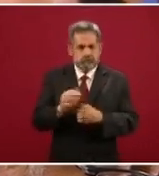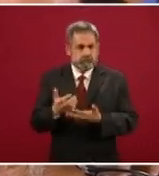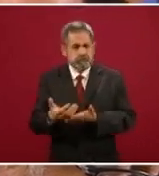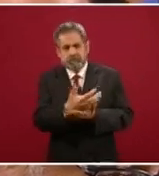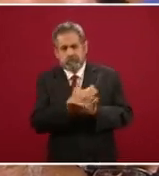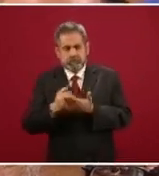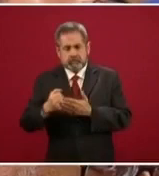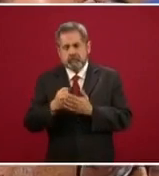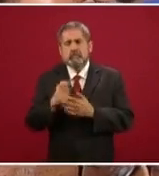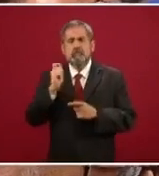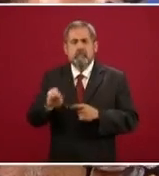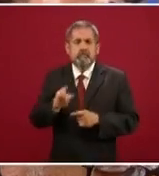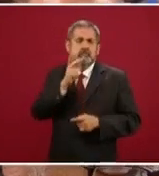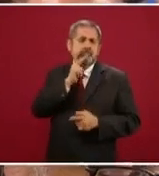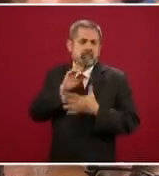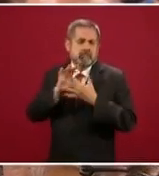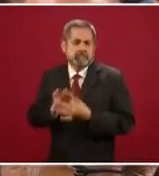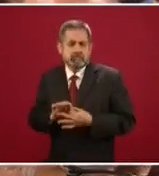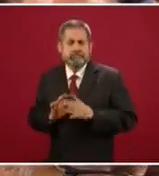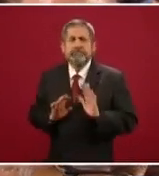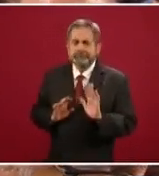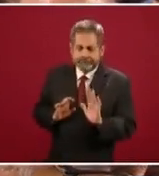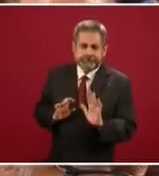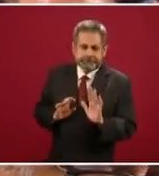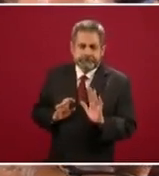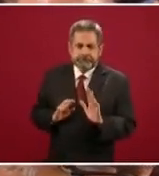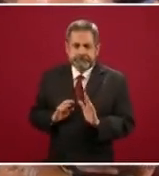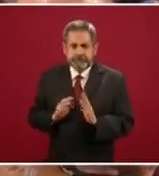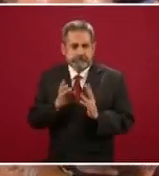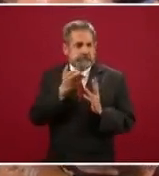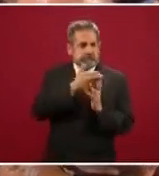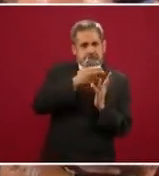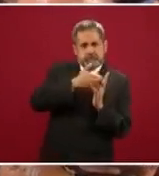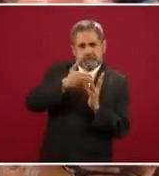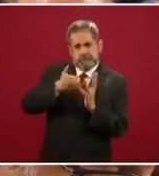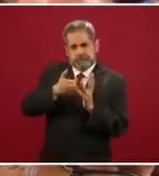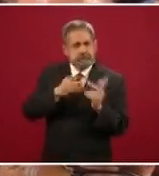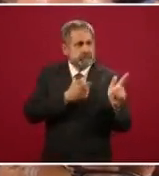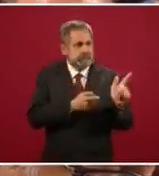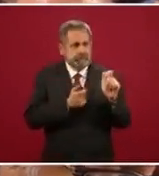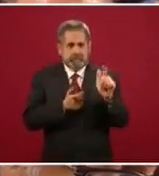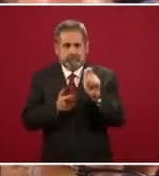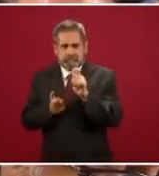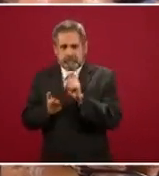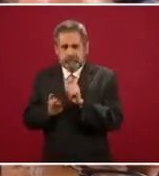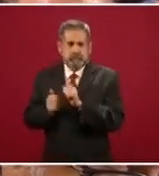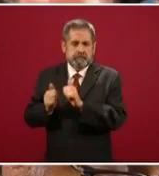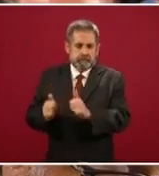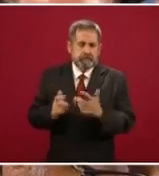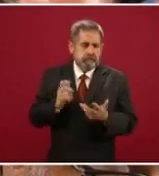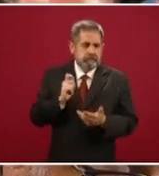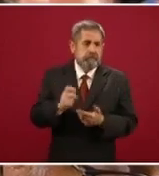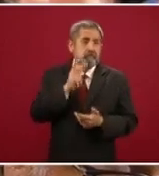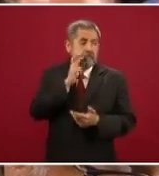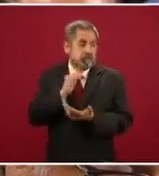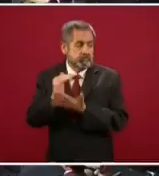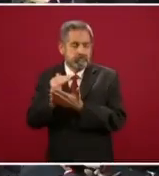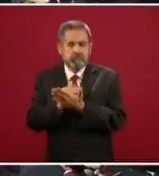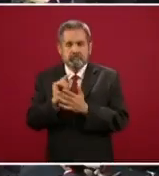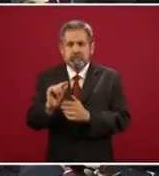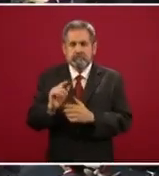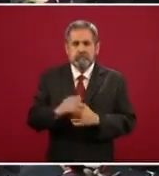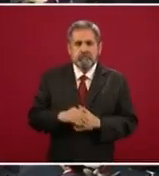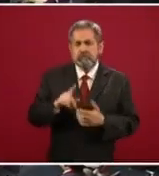egresos dependen de los ingresos petroleros, inclusive se le bajó a